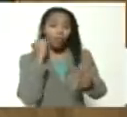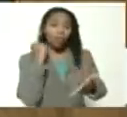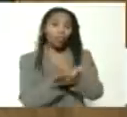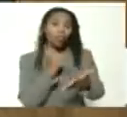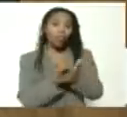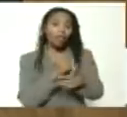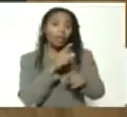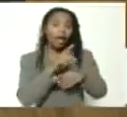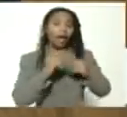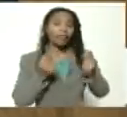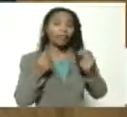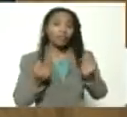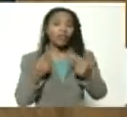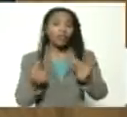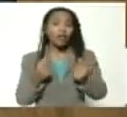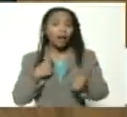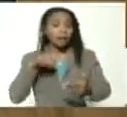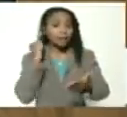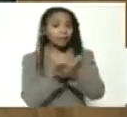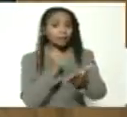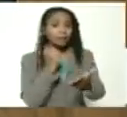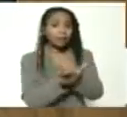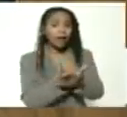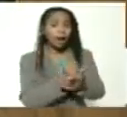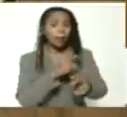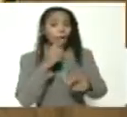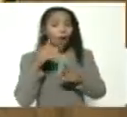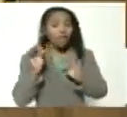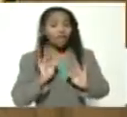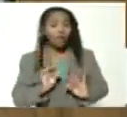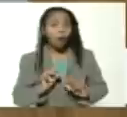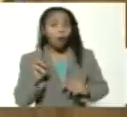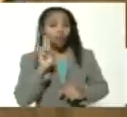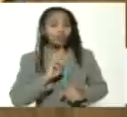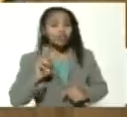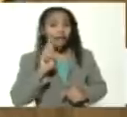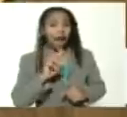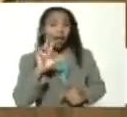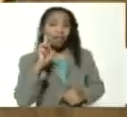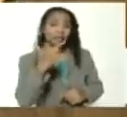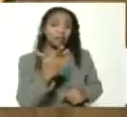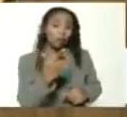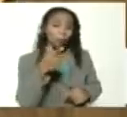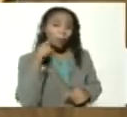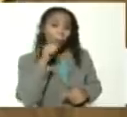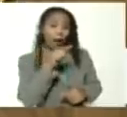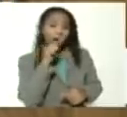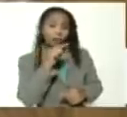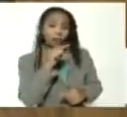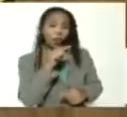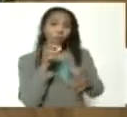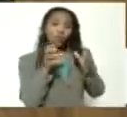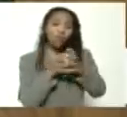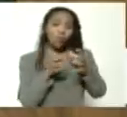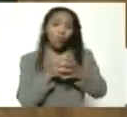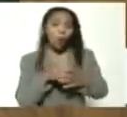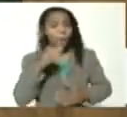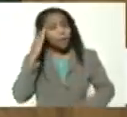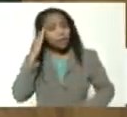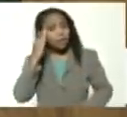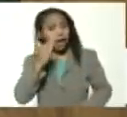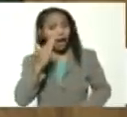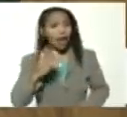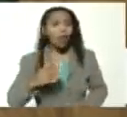de activistas que han sido asesinados por la vía de utilizar a terceros para ello, grupos paramilitares,